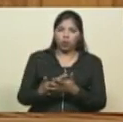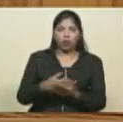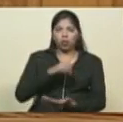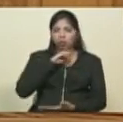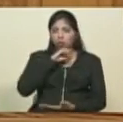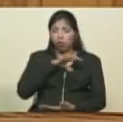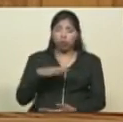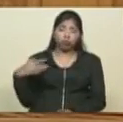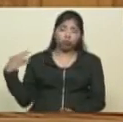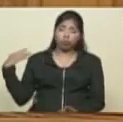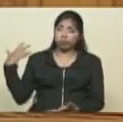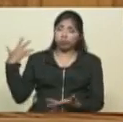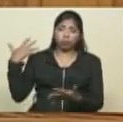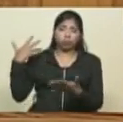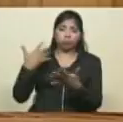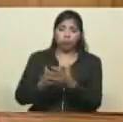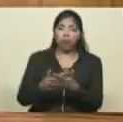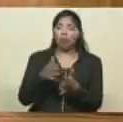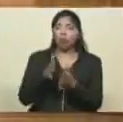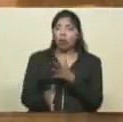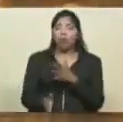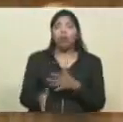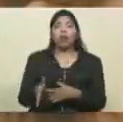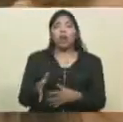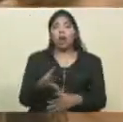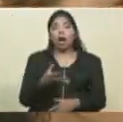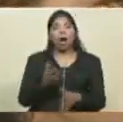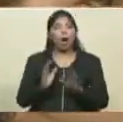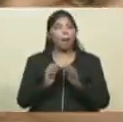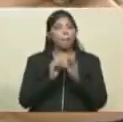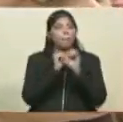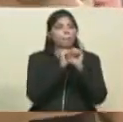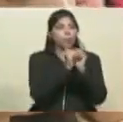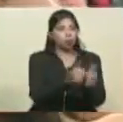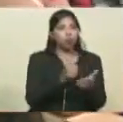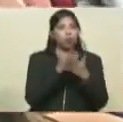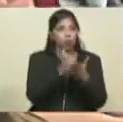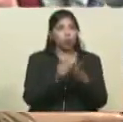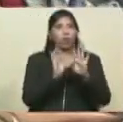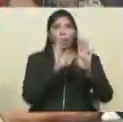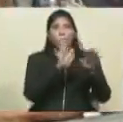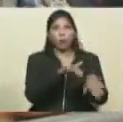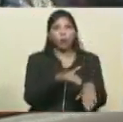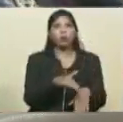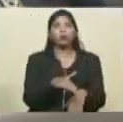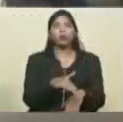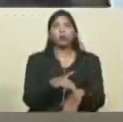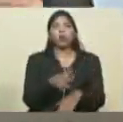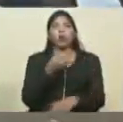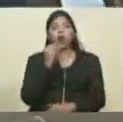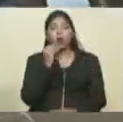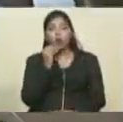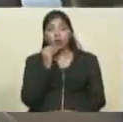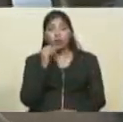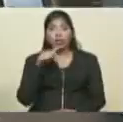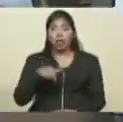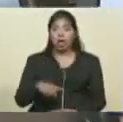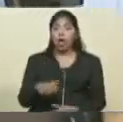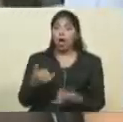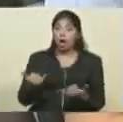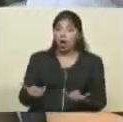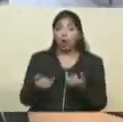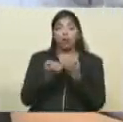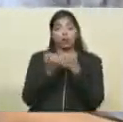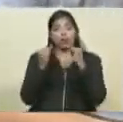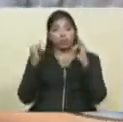historia, recordando los aportes que dieron nuestros jóvenes en la consagración de nuestra independencia